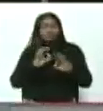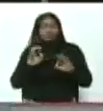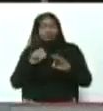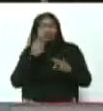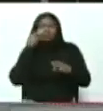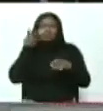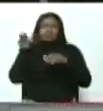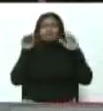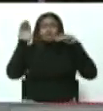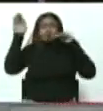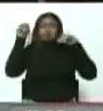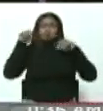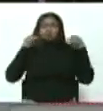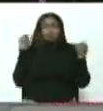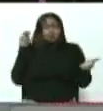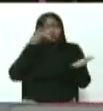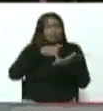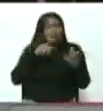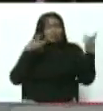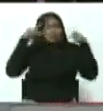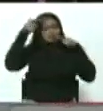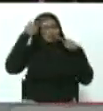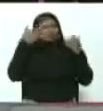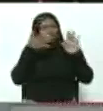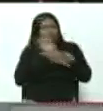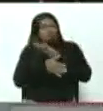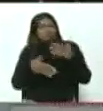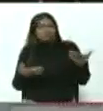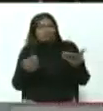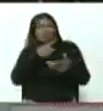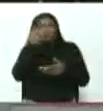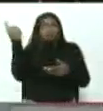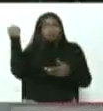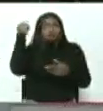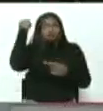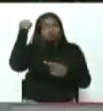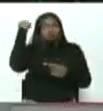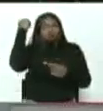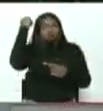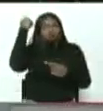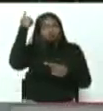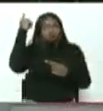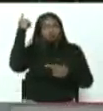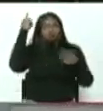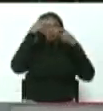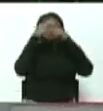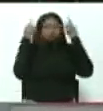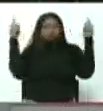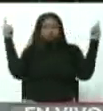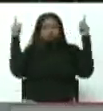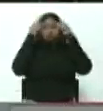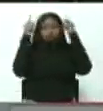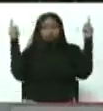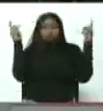ahí diciendo, no, yo soy el candidato de Chávez. Los candidatos de Chávez son estos que están aquí, estas que están aquí.